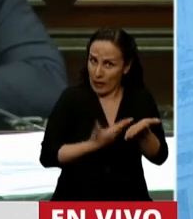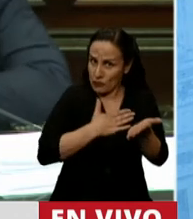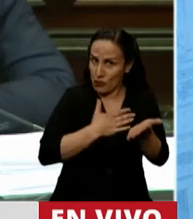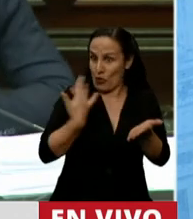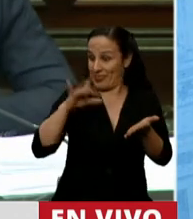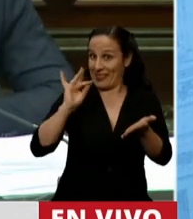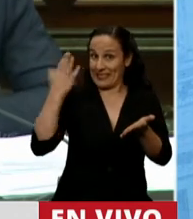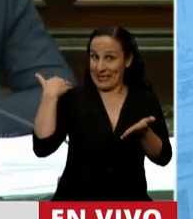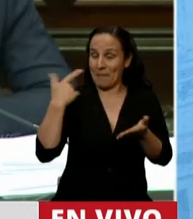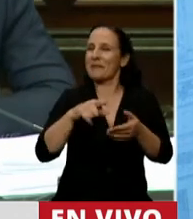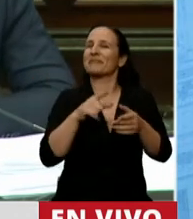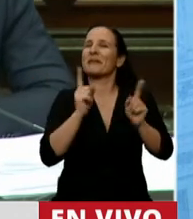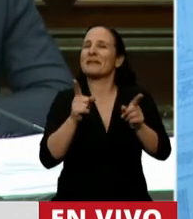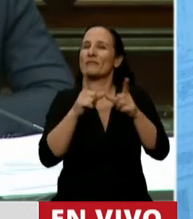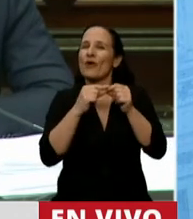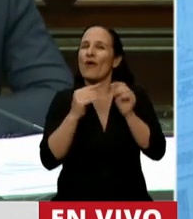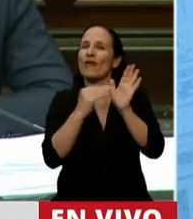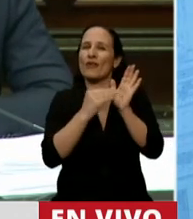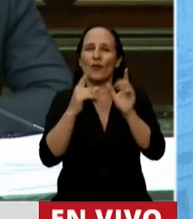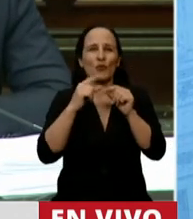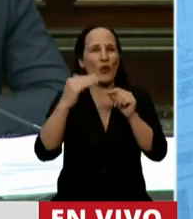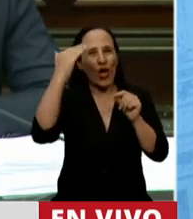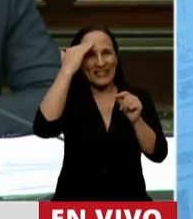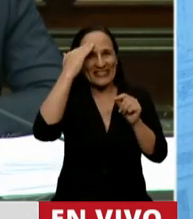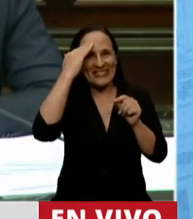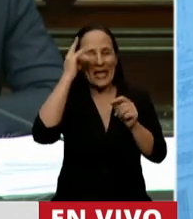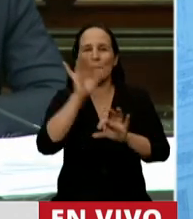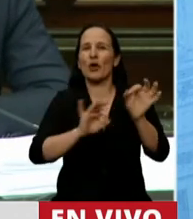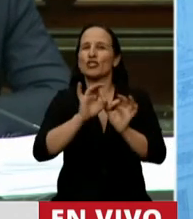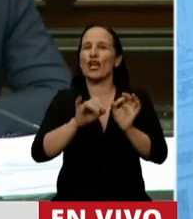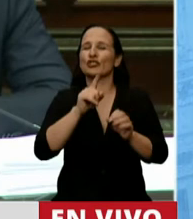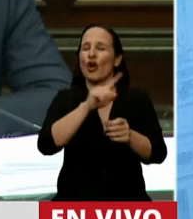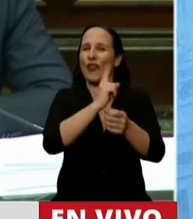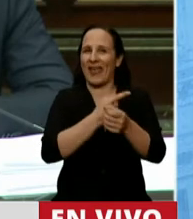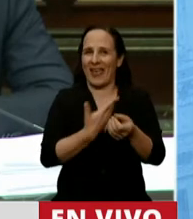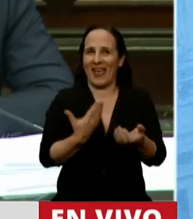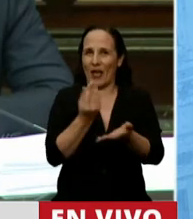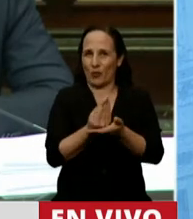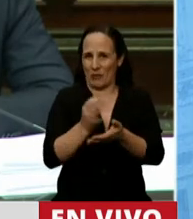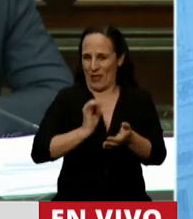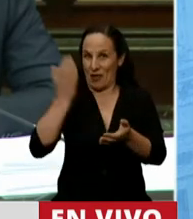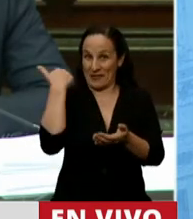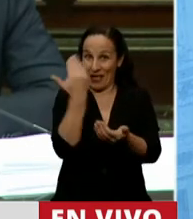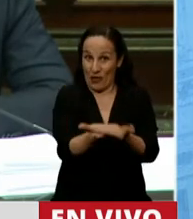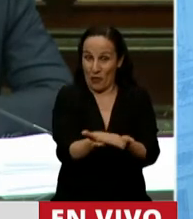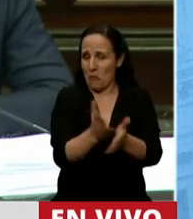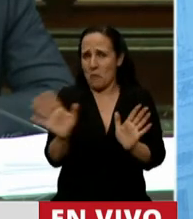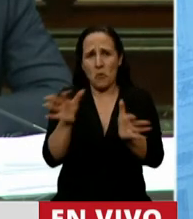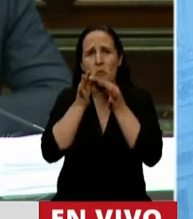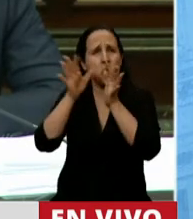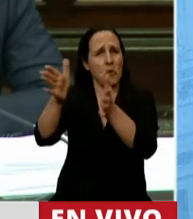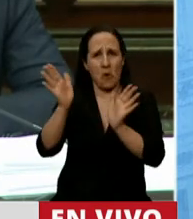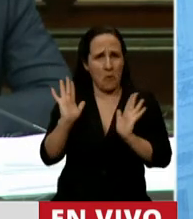los términos del artículo 15 del proyecto del Poder Ejecutivo número 54 del año pasado, en los términos que quiera,